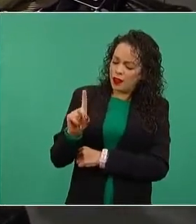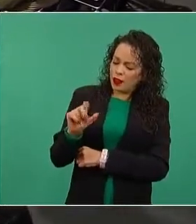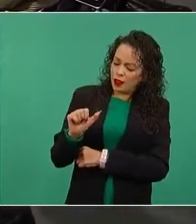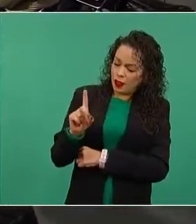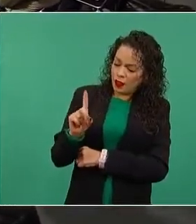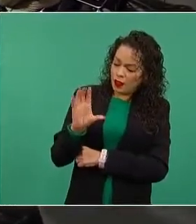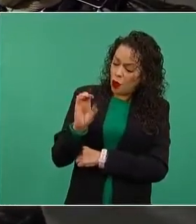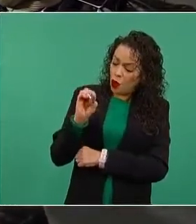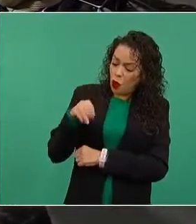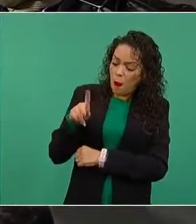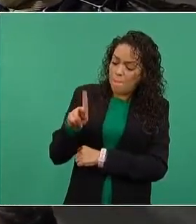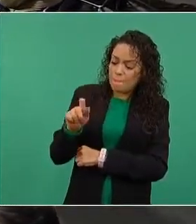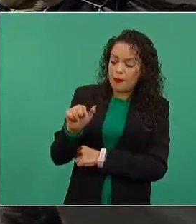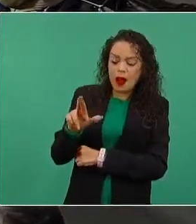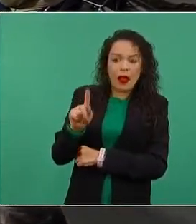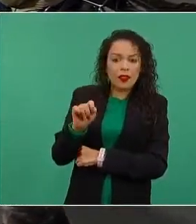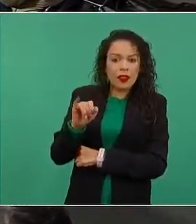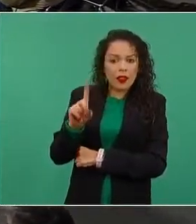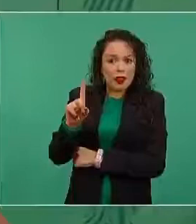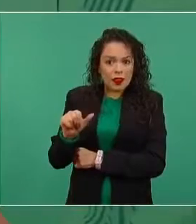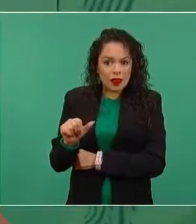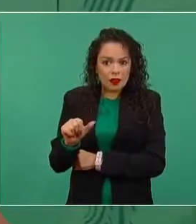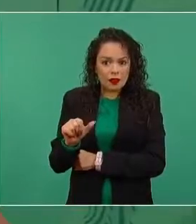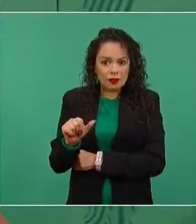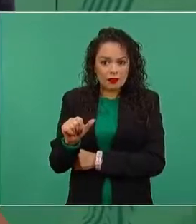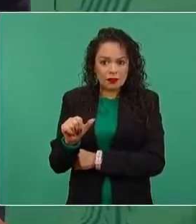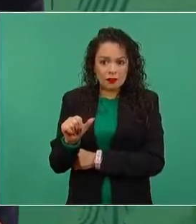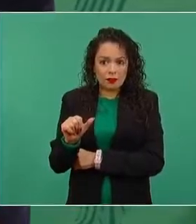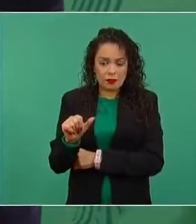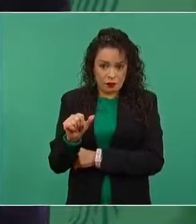¿Ustedes creen que se está explotando